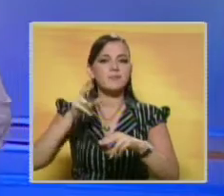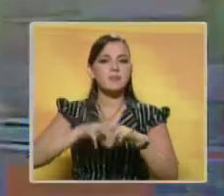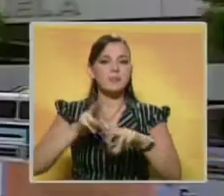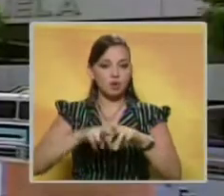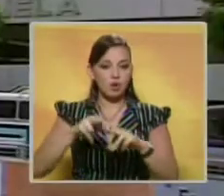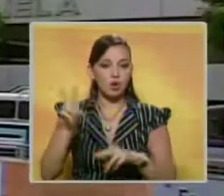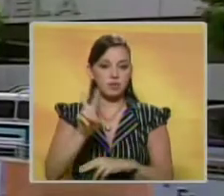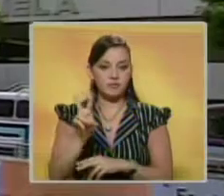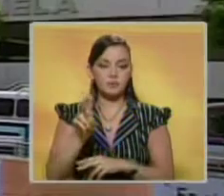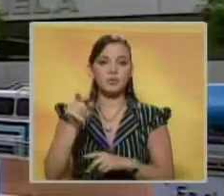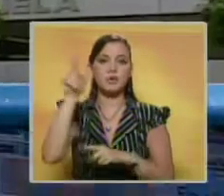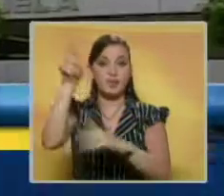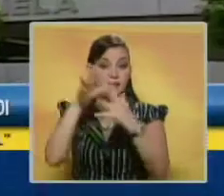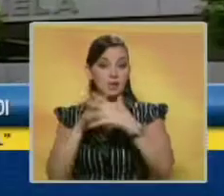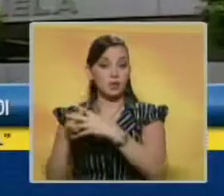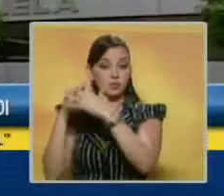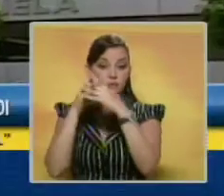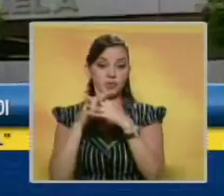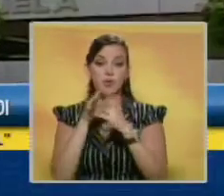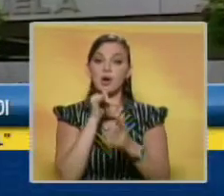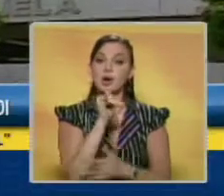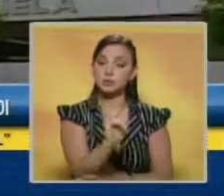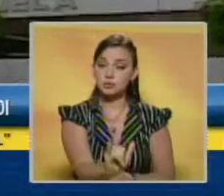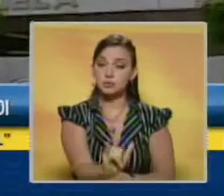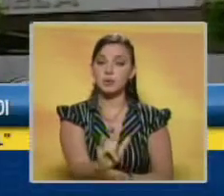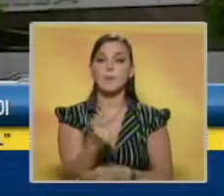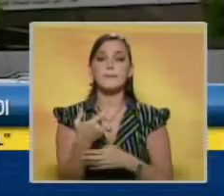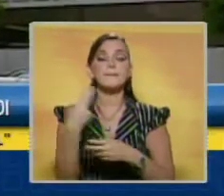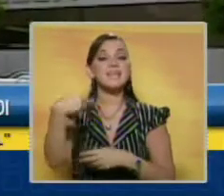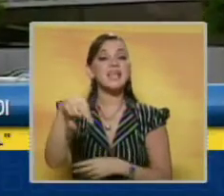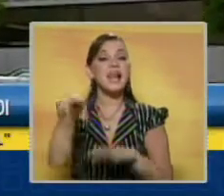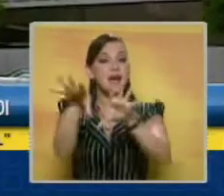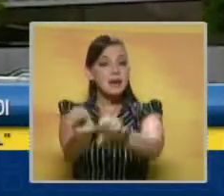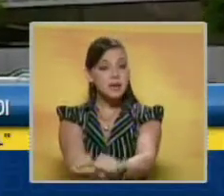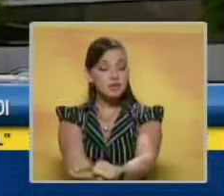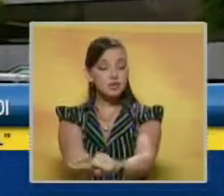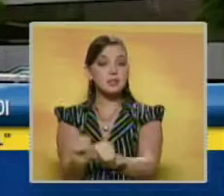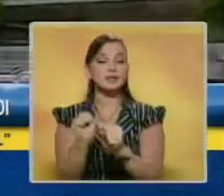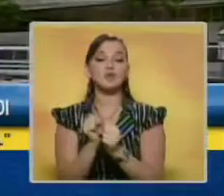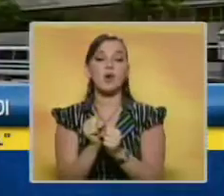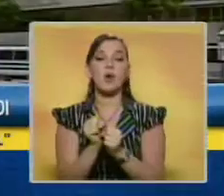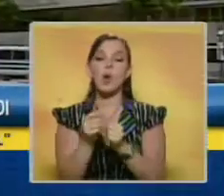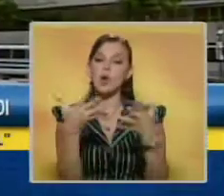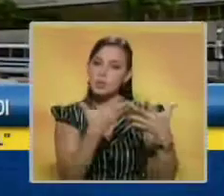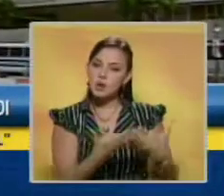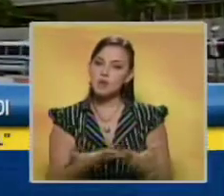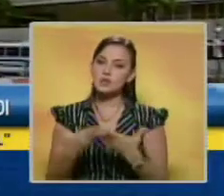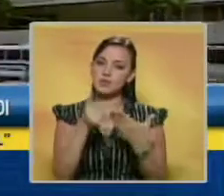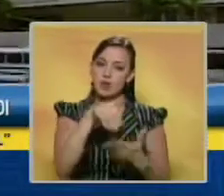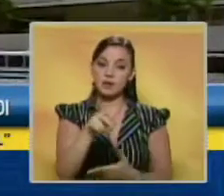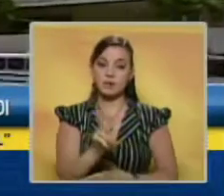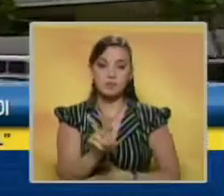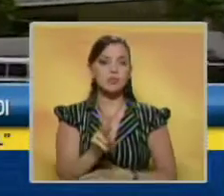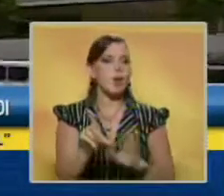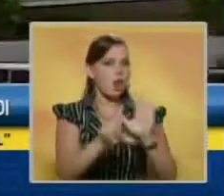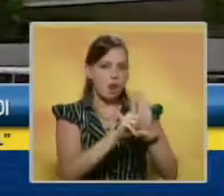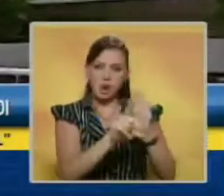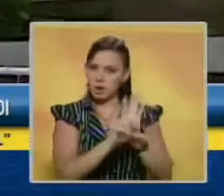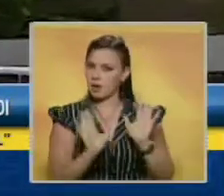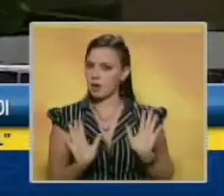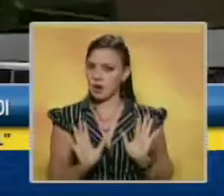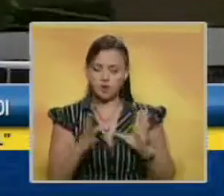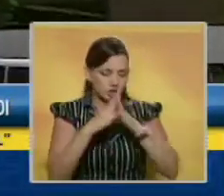Tidewater. El fallo dictaminó que la nacionalización de los servicios y activos de Tidewater en Venezuela fue totalmente legal en todos